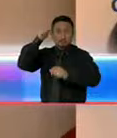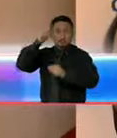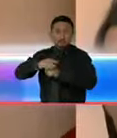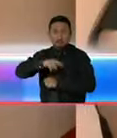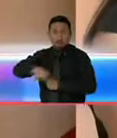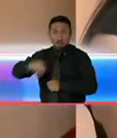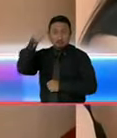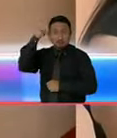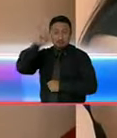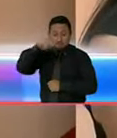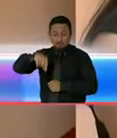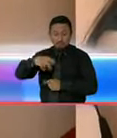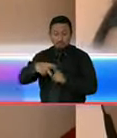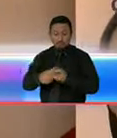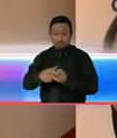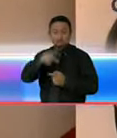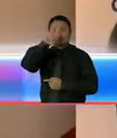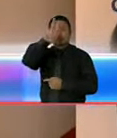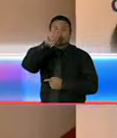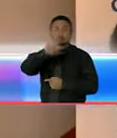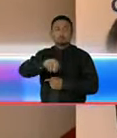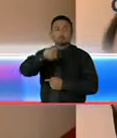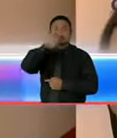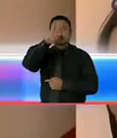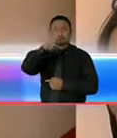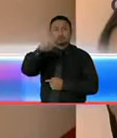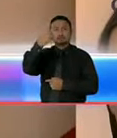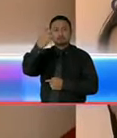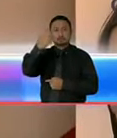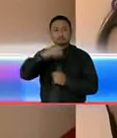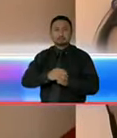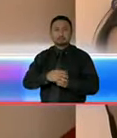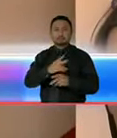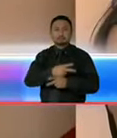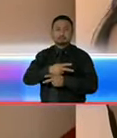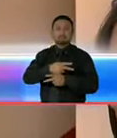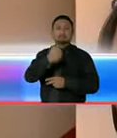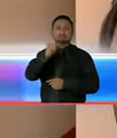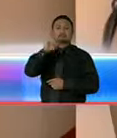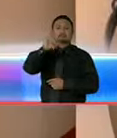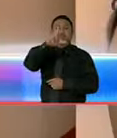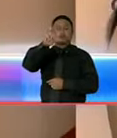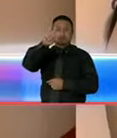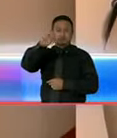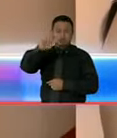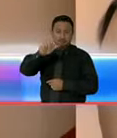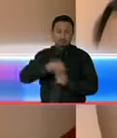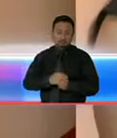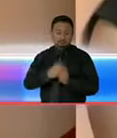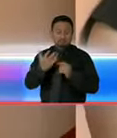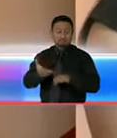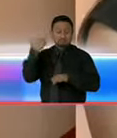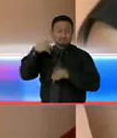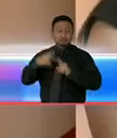iniciativa nació en el año 2013 con la consejera Roxana Silva, y lo que en un inicio empezó